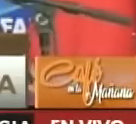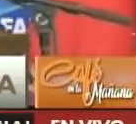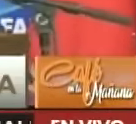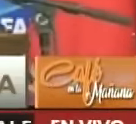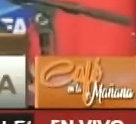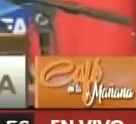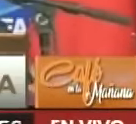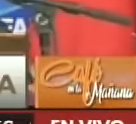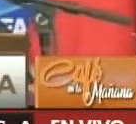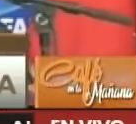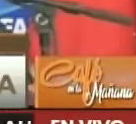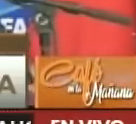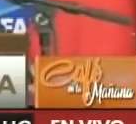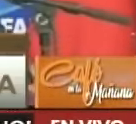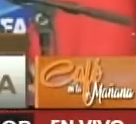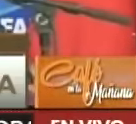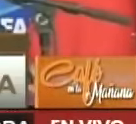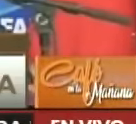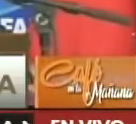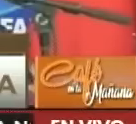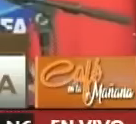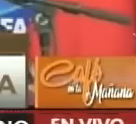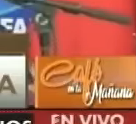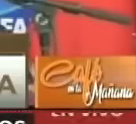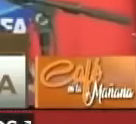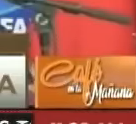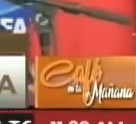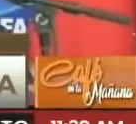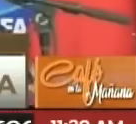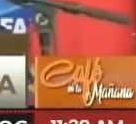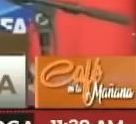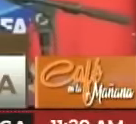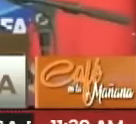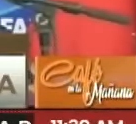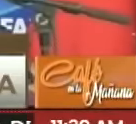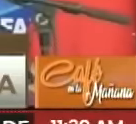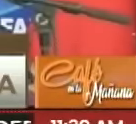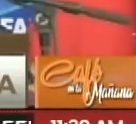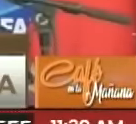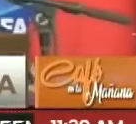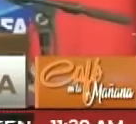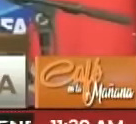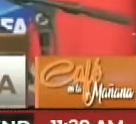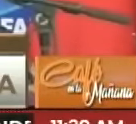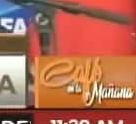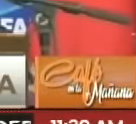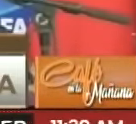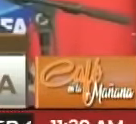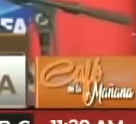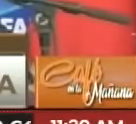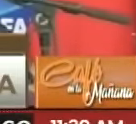nosotros como Fiscal General de la República Bolivariana de Venezuela, siempre